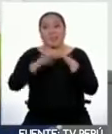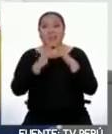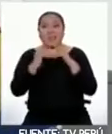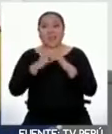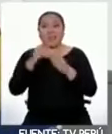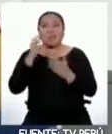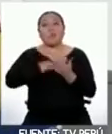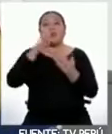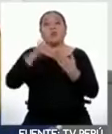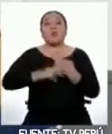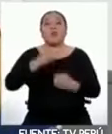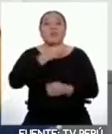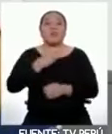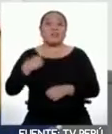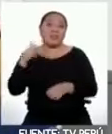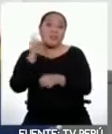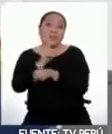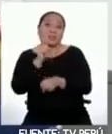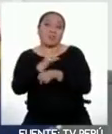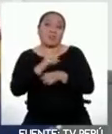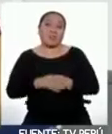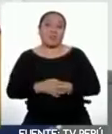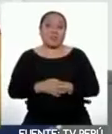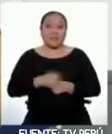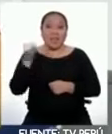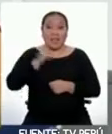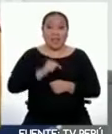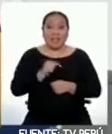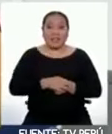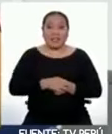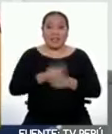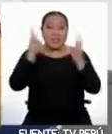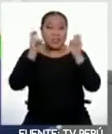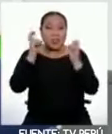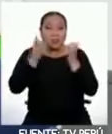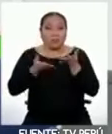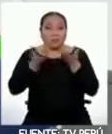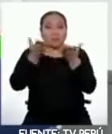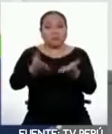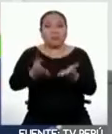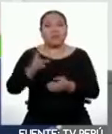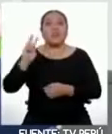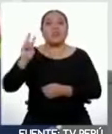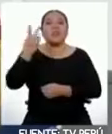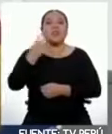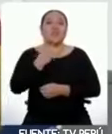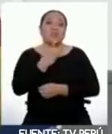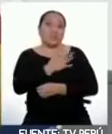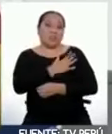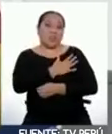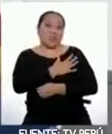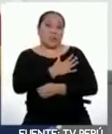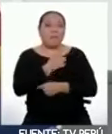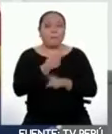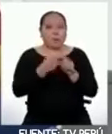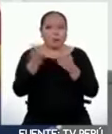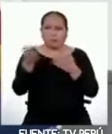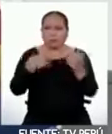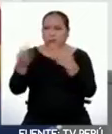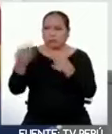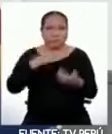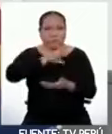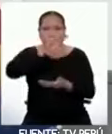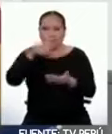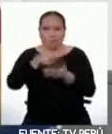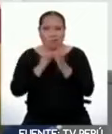una iniciativa del Ministerio de Educación. Esta sesión está dirigida a estudiantes de segundo de secundaria, pero pásenle la voz a toda